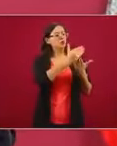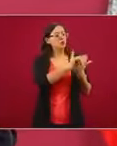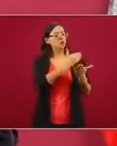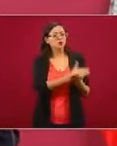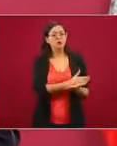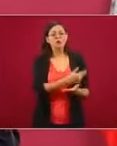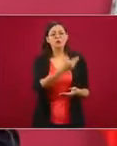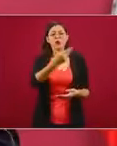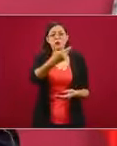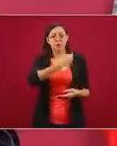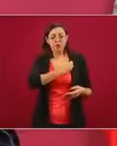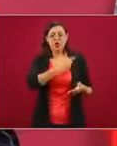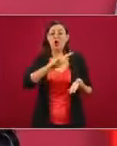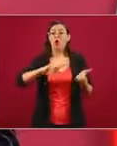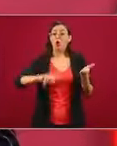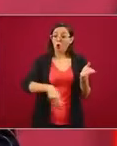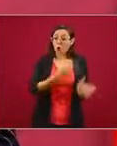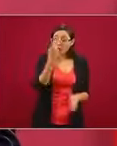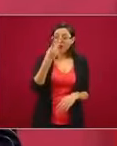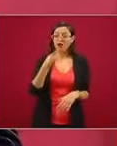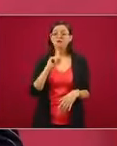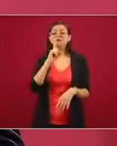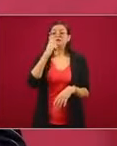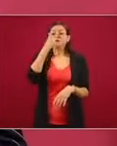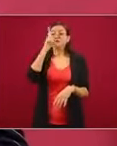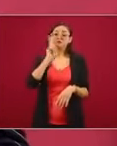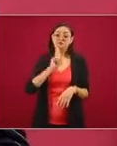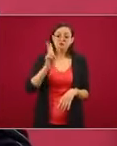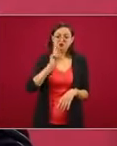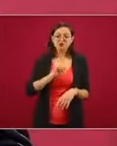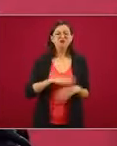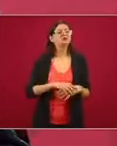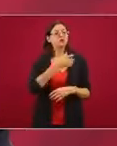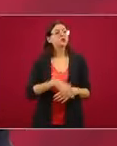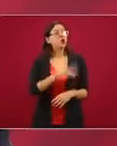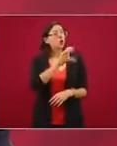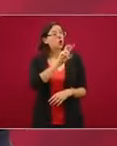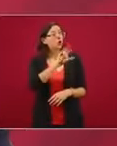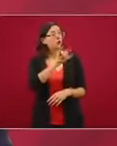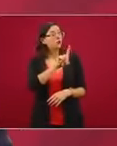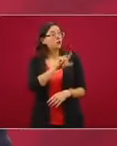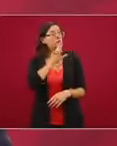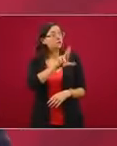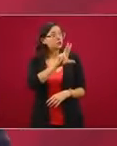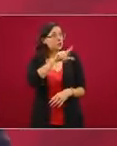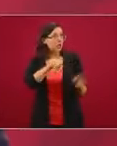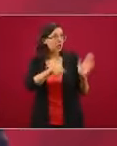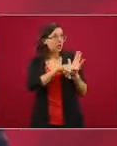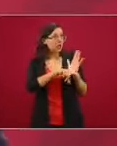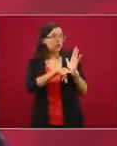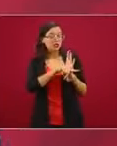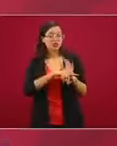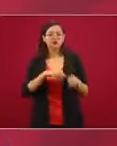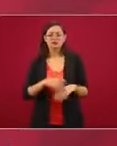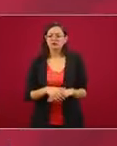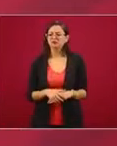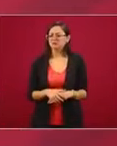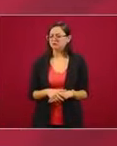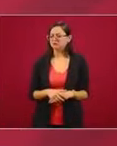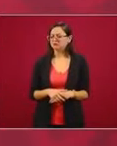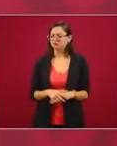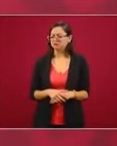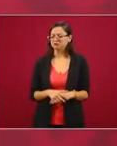que volver a hacerme la prueba, lo voy a hacer. ¿Dio negativo al COVID? Sí, sí,